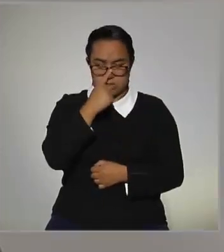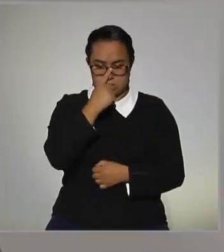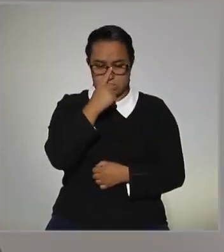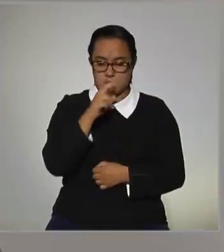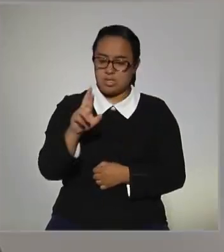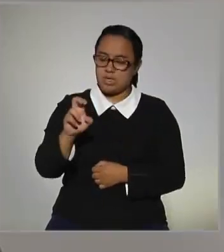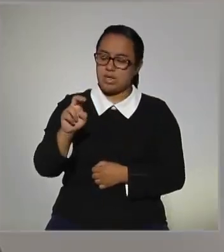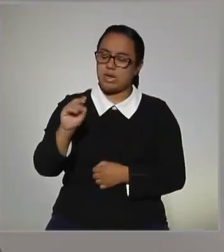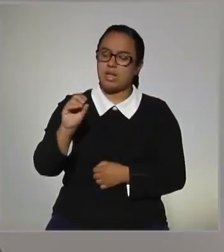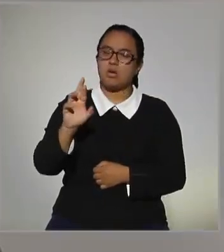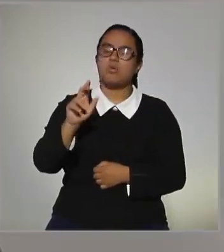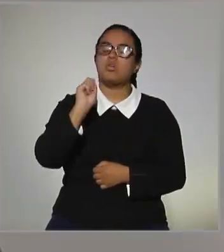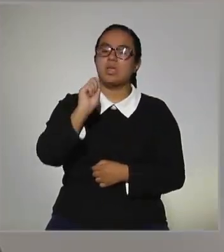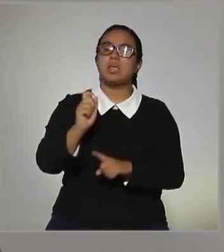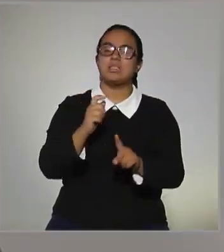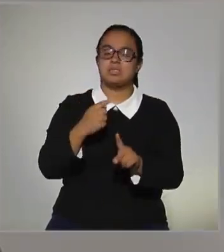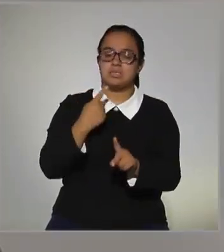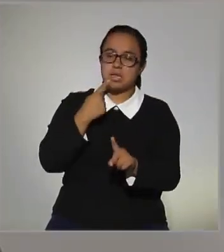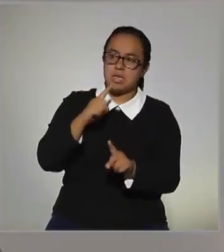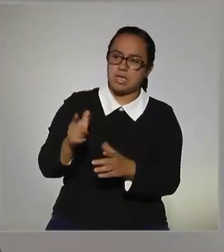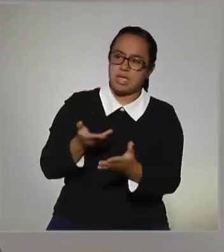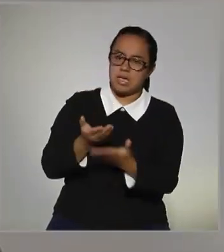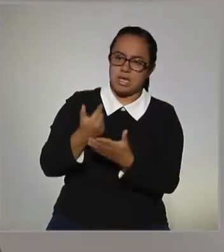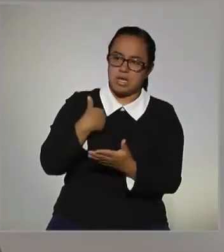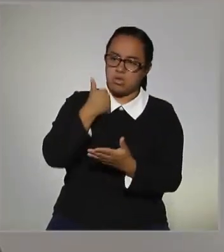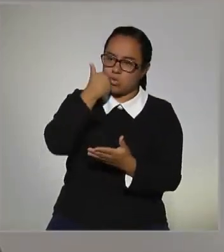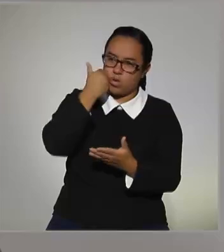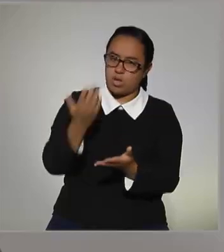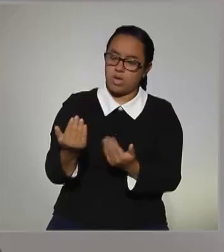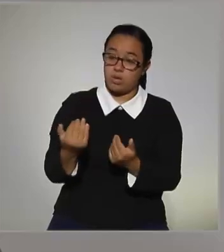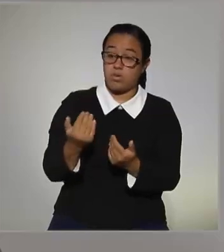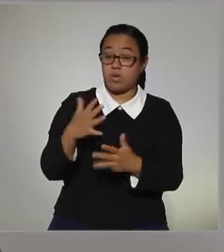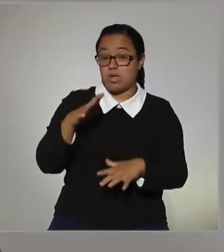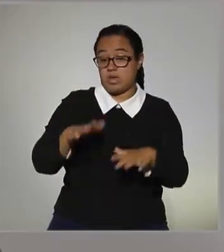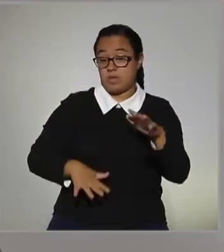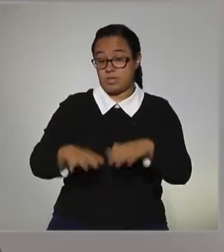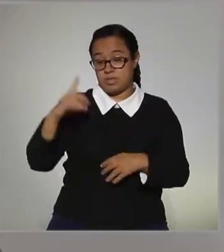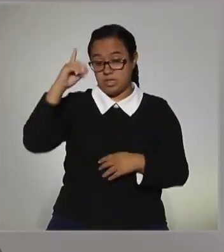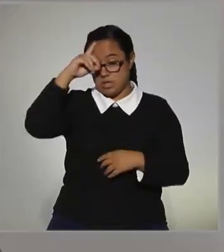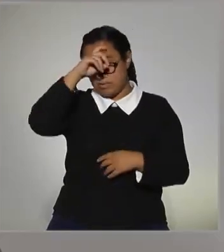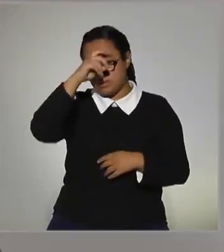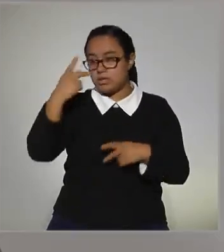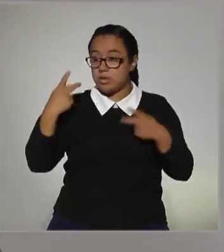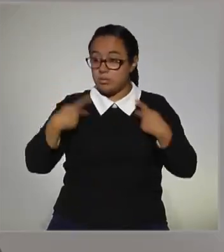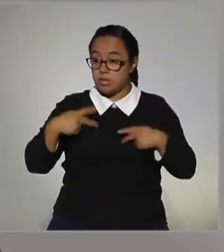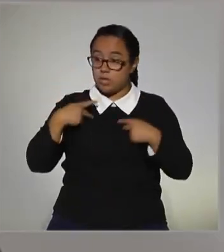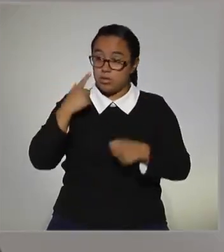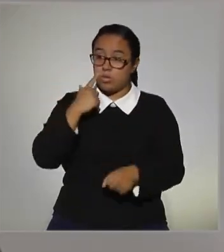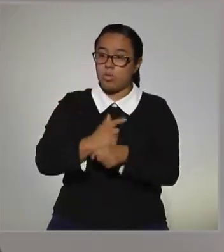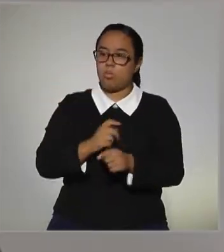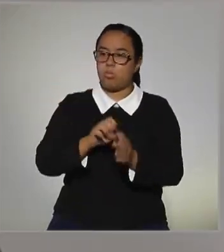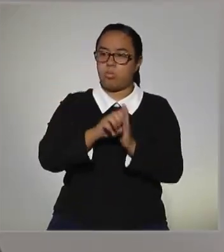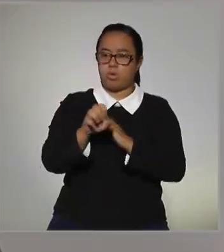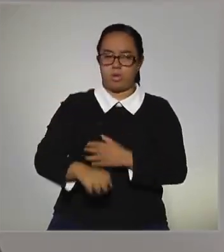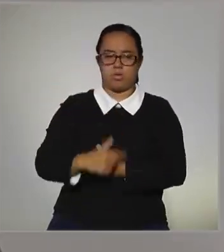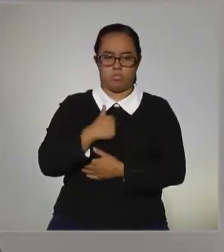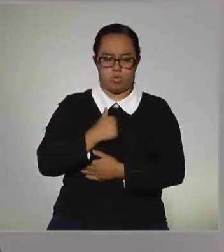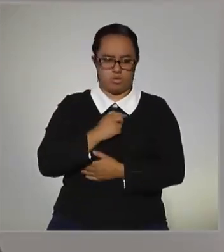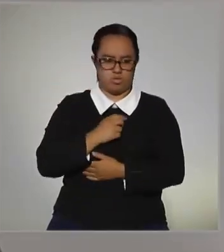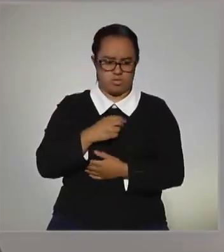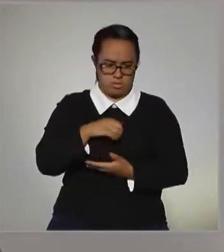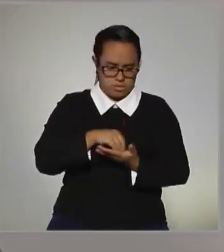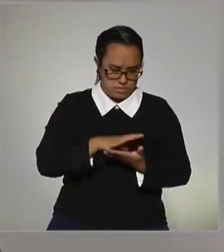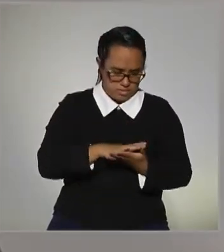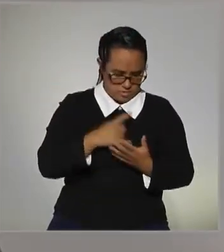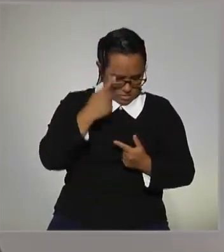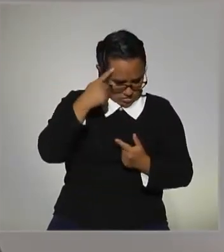ver con una queja, tiene que ver con una demanda, ¿no? Entonces, es difícil que un sujeto caiga en cuenta de que cuando está como en un resentimiento, está